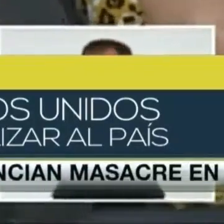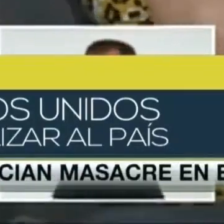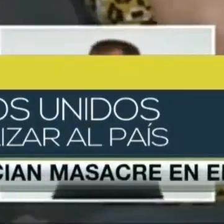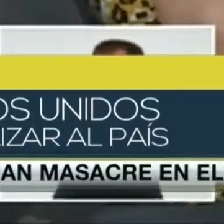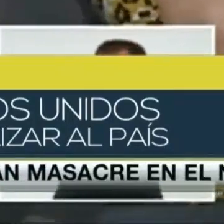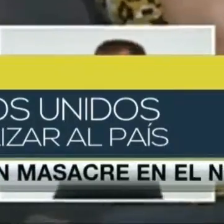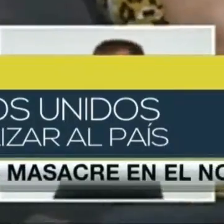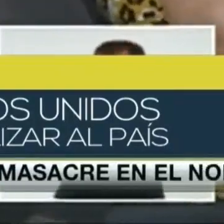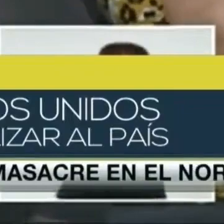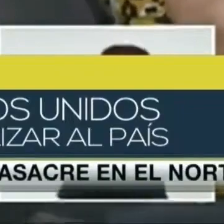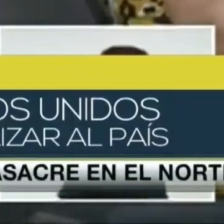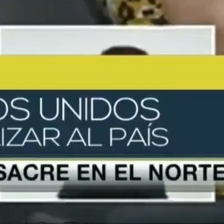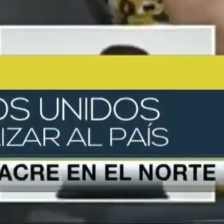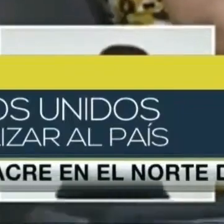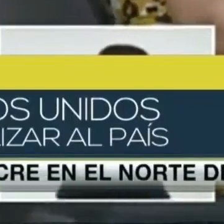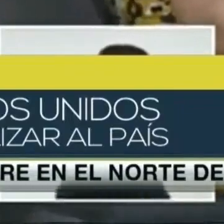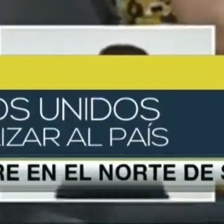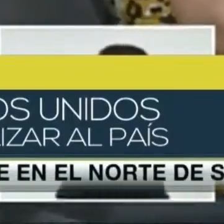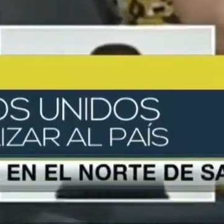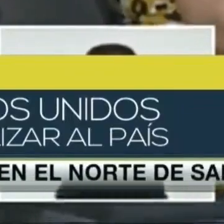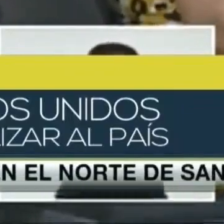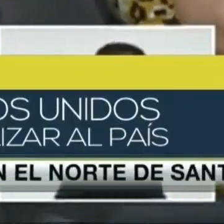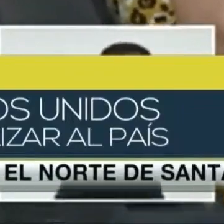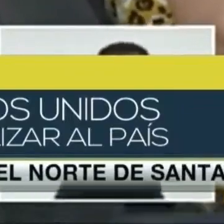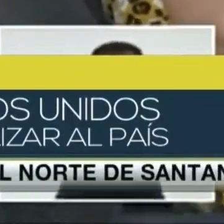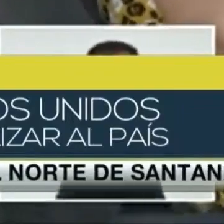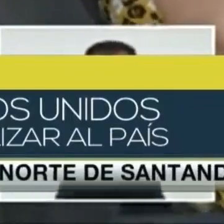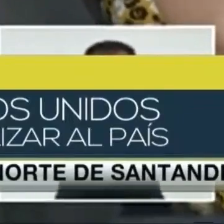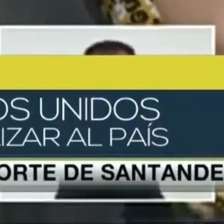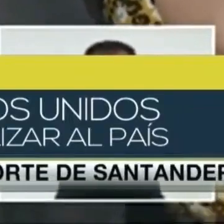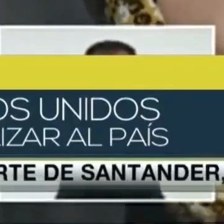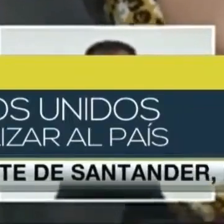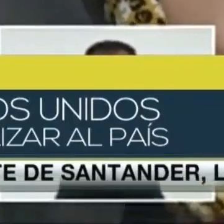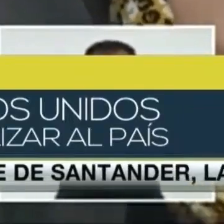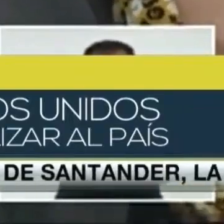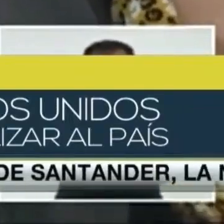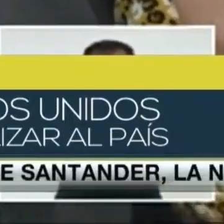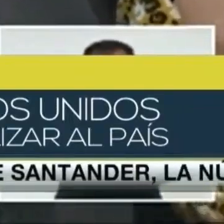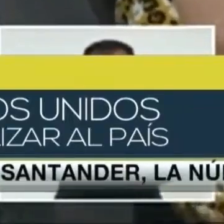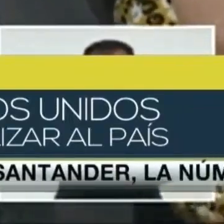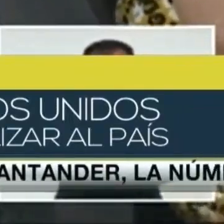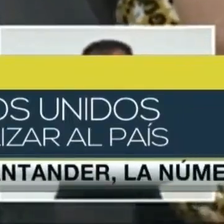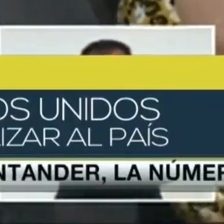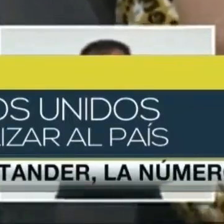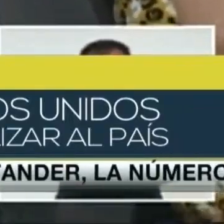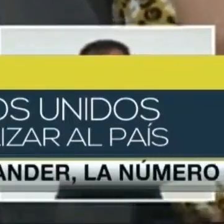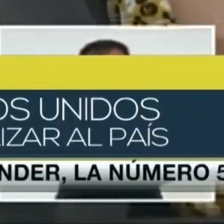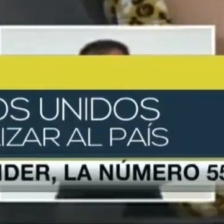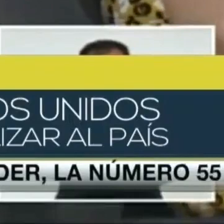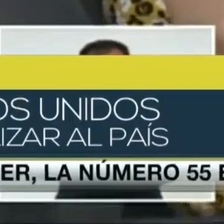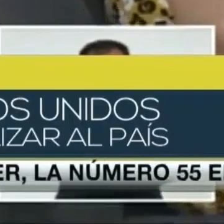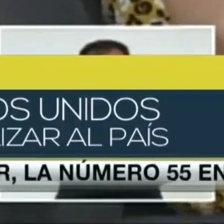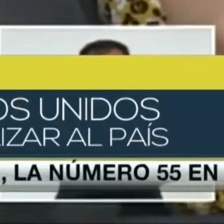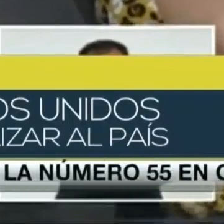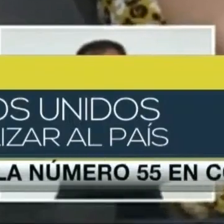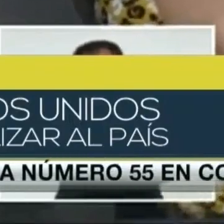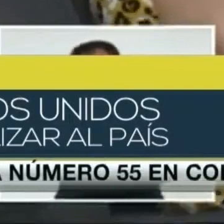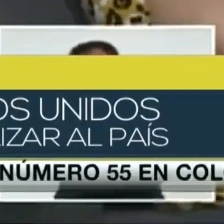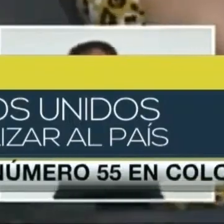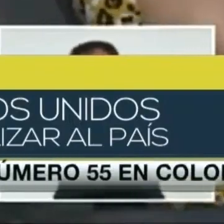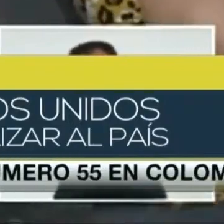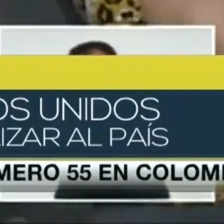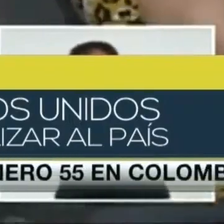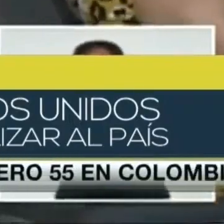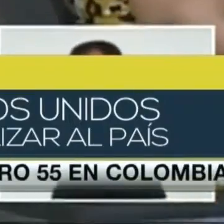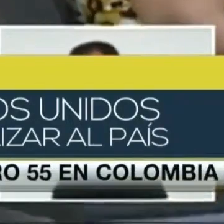conocimiento. Y por último, si me permite... Son 3 preguntas. Sí. Ya soy el último ya.